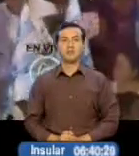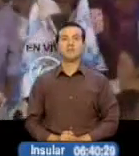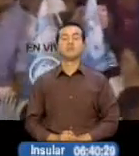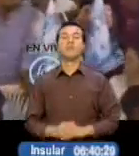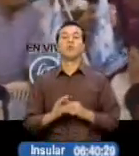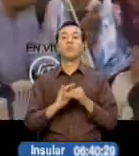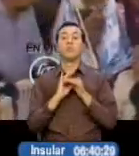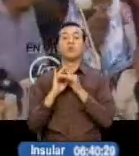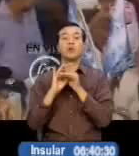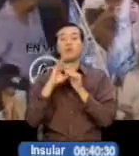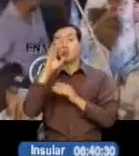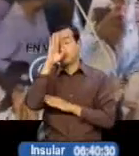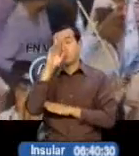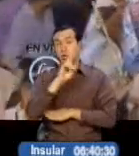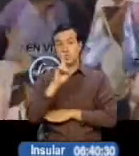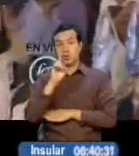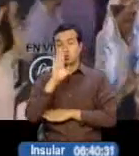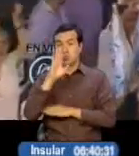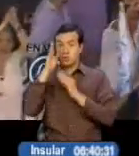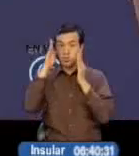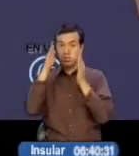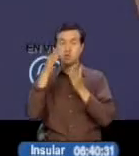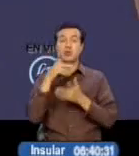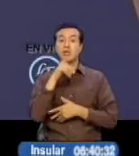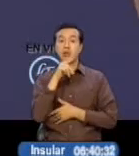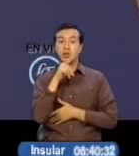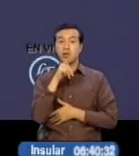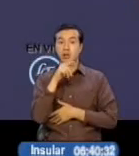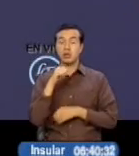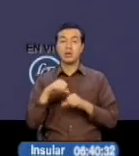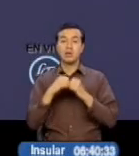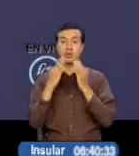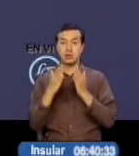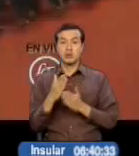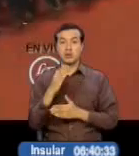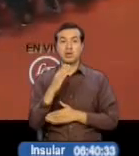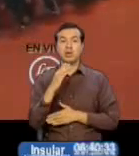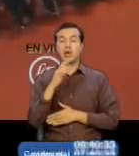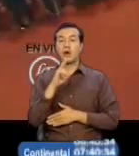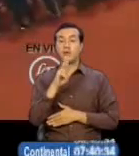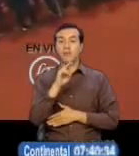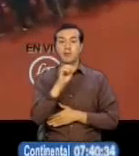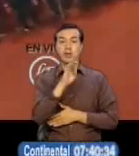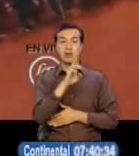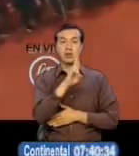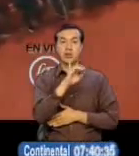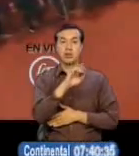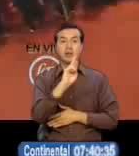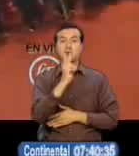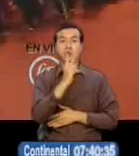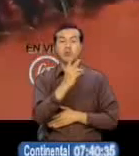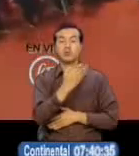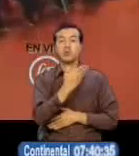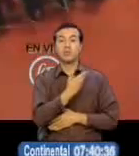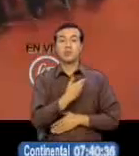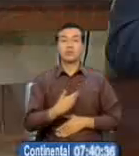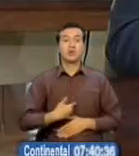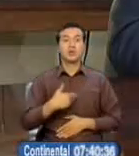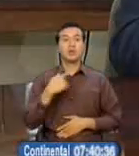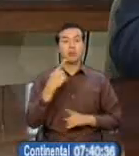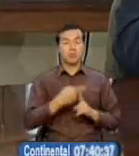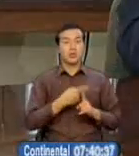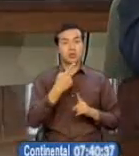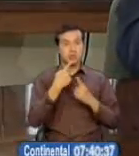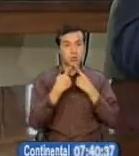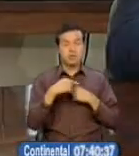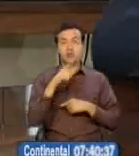denominada Unidad de la Derecha tiene como figura presidenciable a la legisladora Cintia Viteri. La selección de su binomio esperan tenerla en este mes,